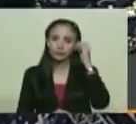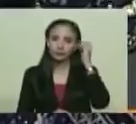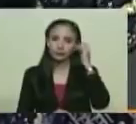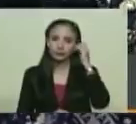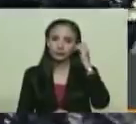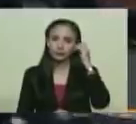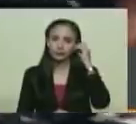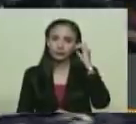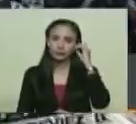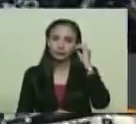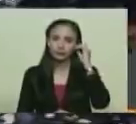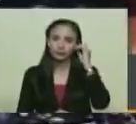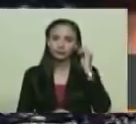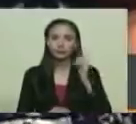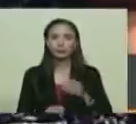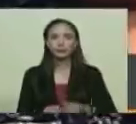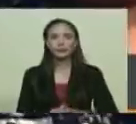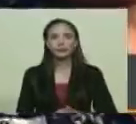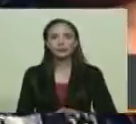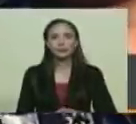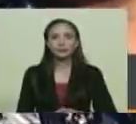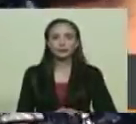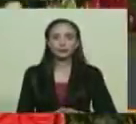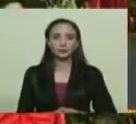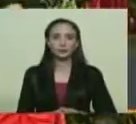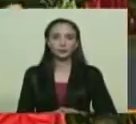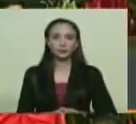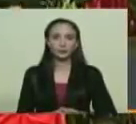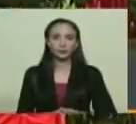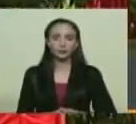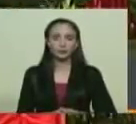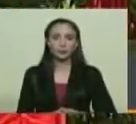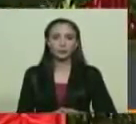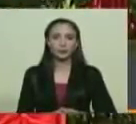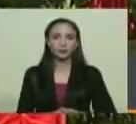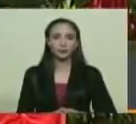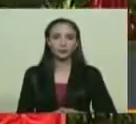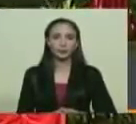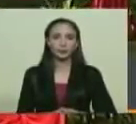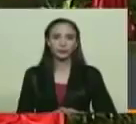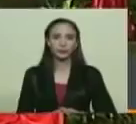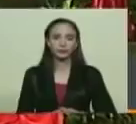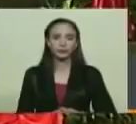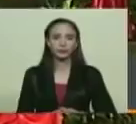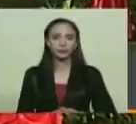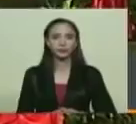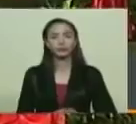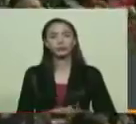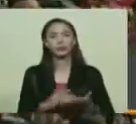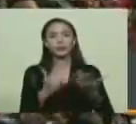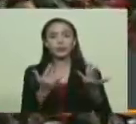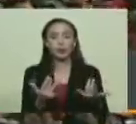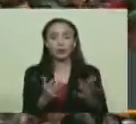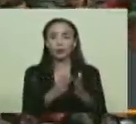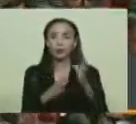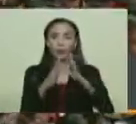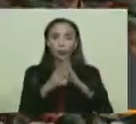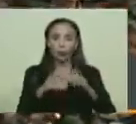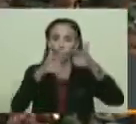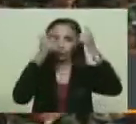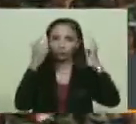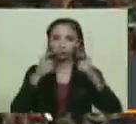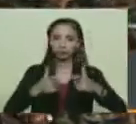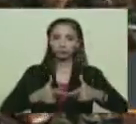Alay Skir. De frente. Imposición de las condecoraciones.